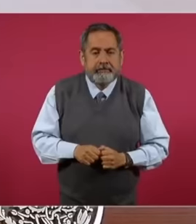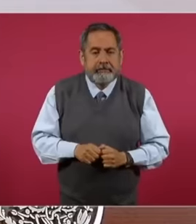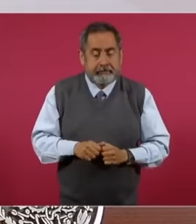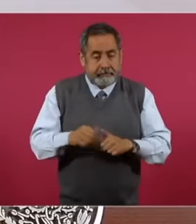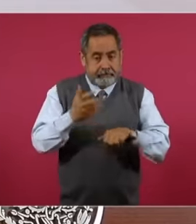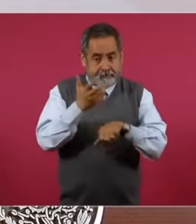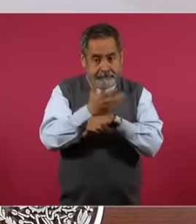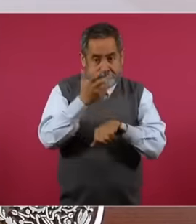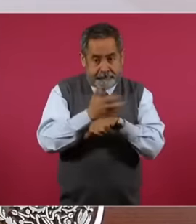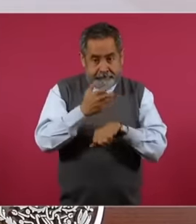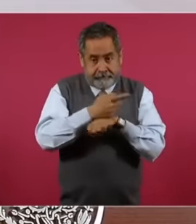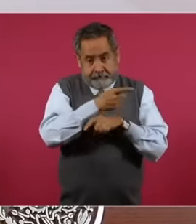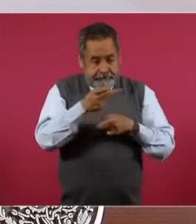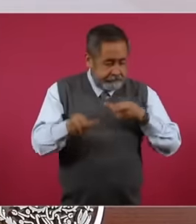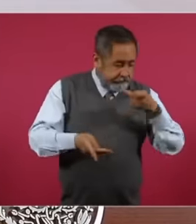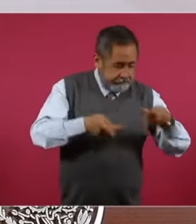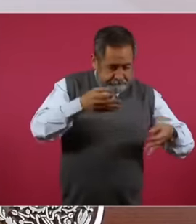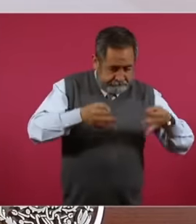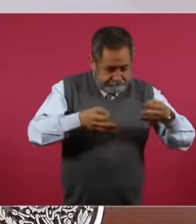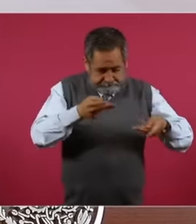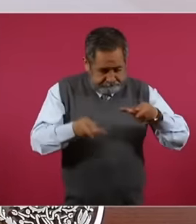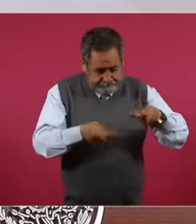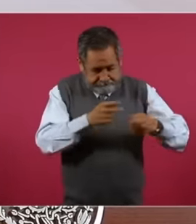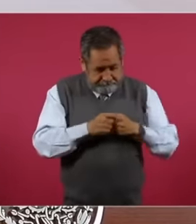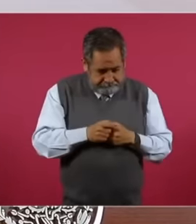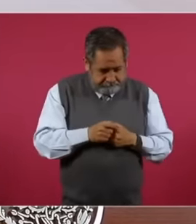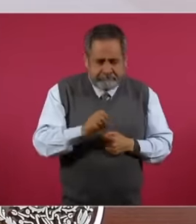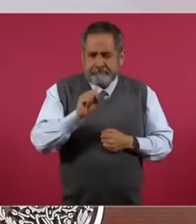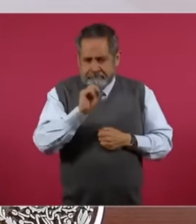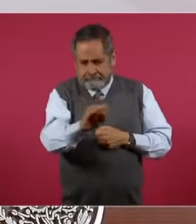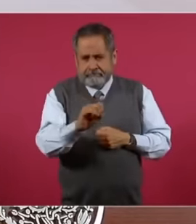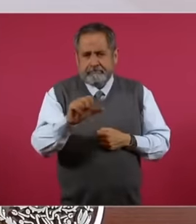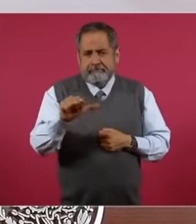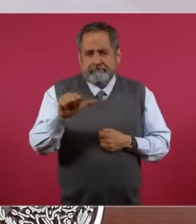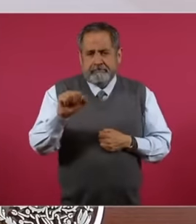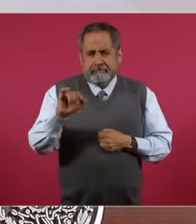del Departamento de Justicia de Estados Unidos le dan el asilo